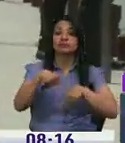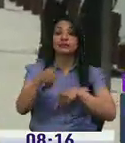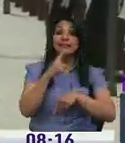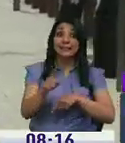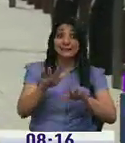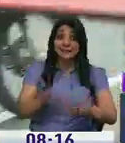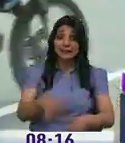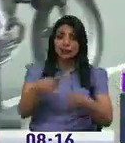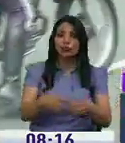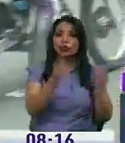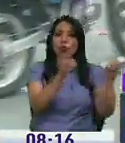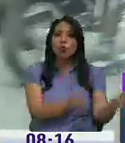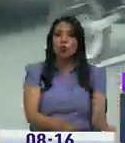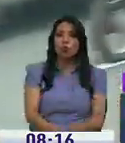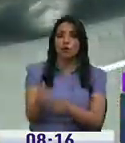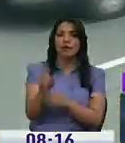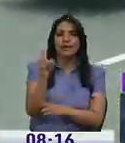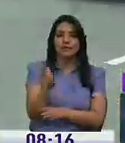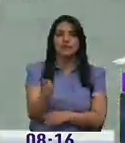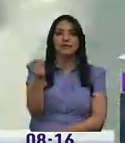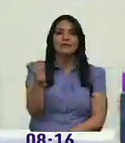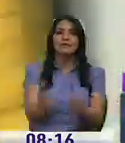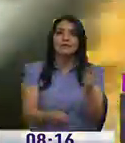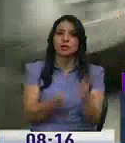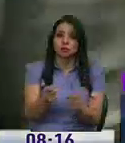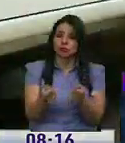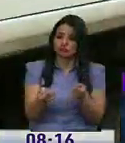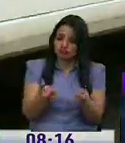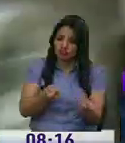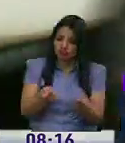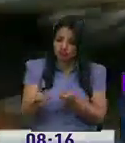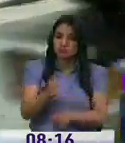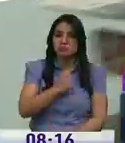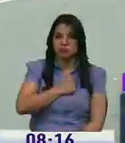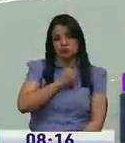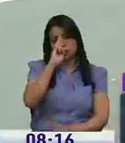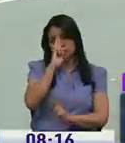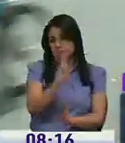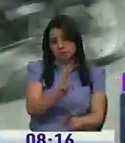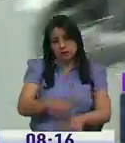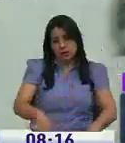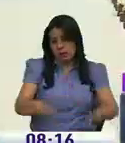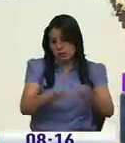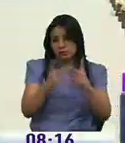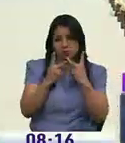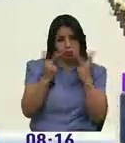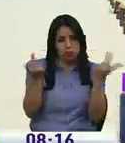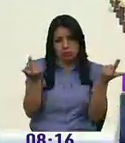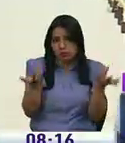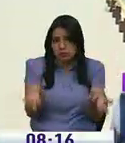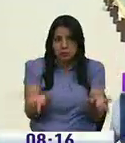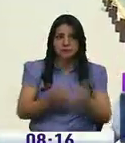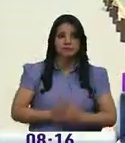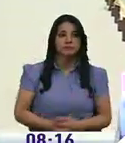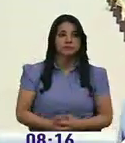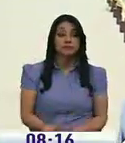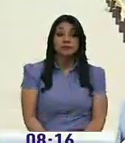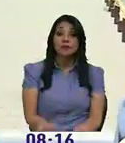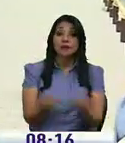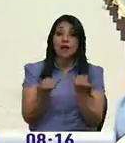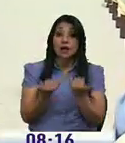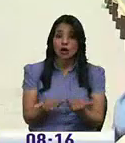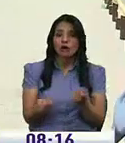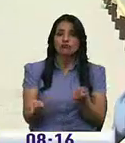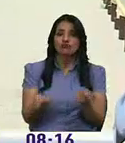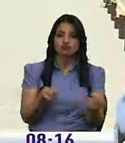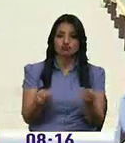ciudad y por lo tanto se necesita vehículos regulados y que sus propietarios respeten el espacio público. En este momento hemos hecho un